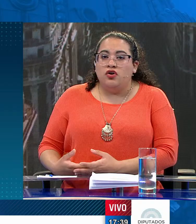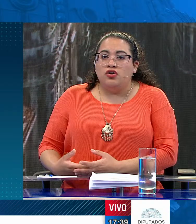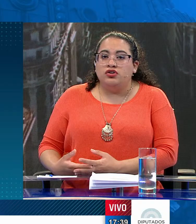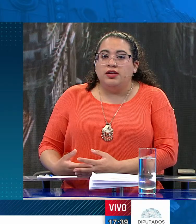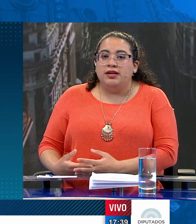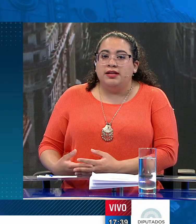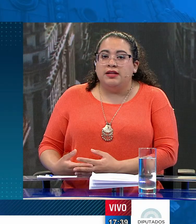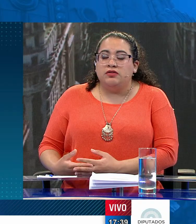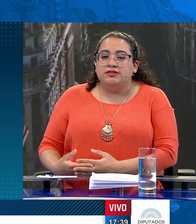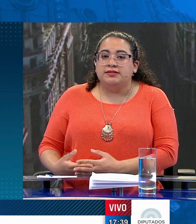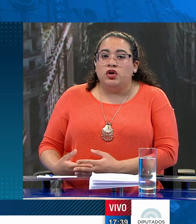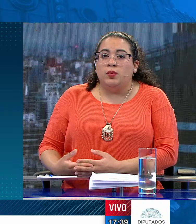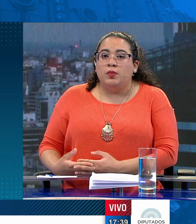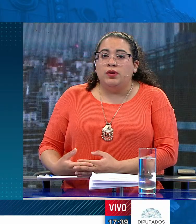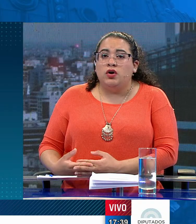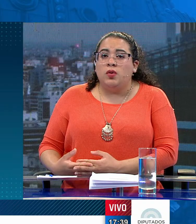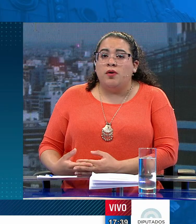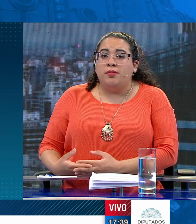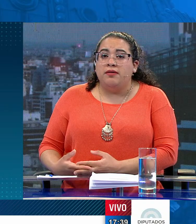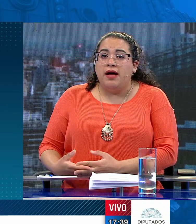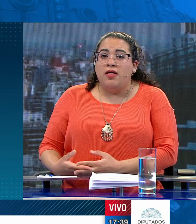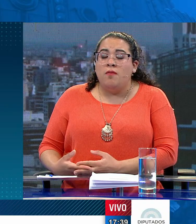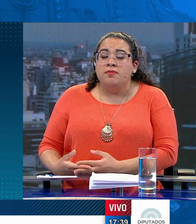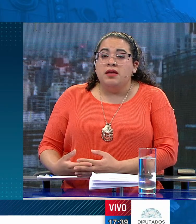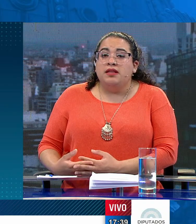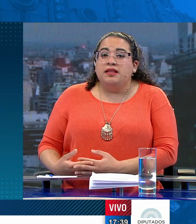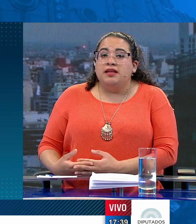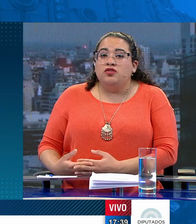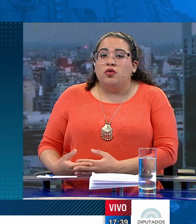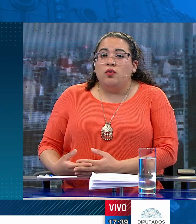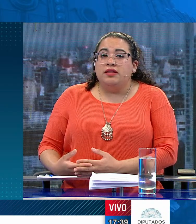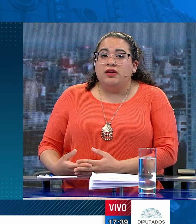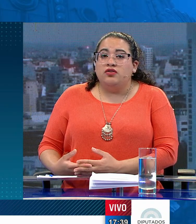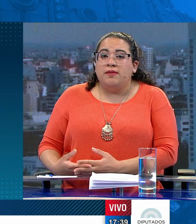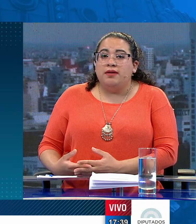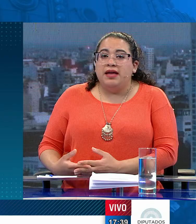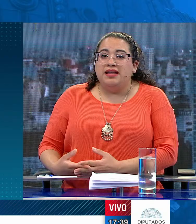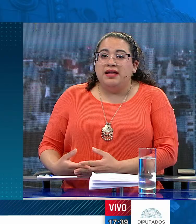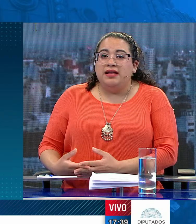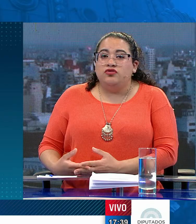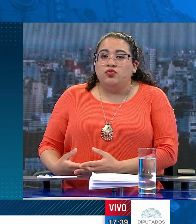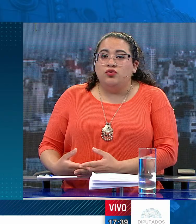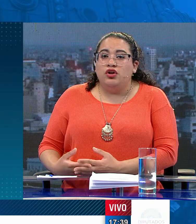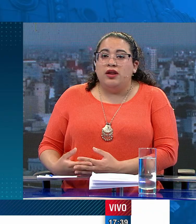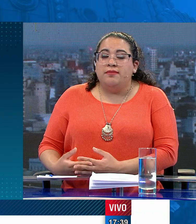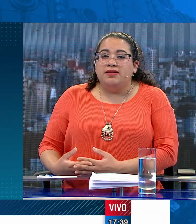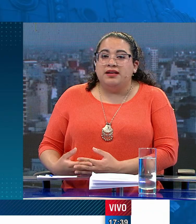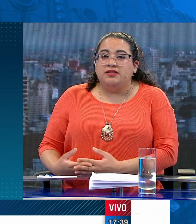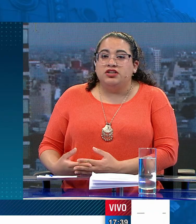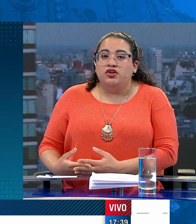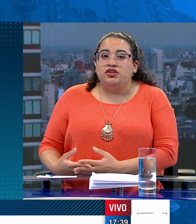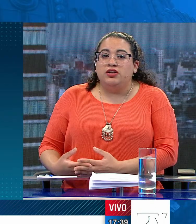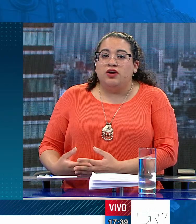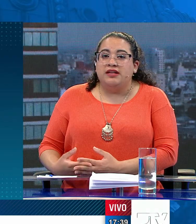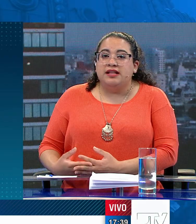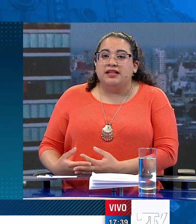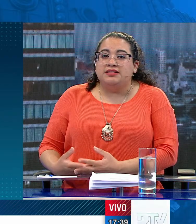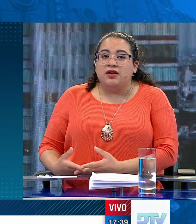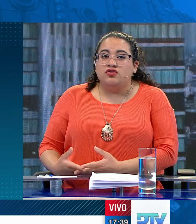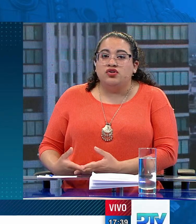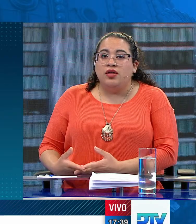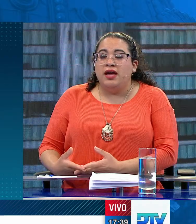colaboración con tanto el sector público como privado, teniendo en cuenta, ¿no?, también el estudio, la investigación y lo que